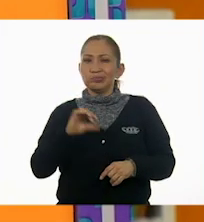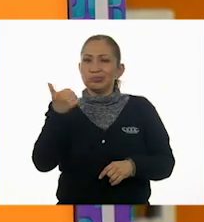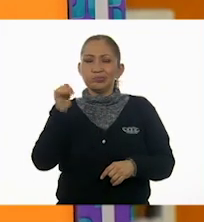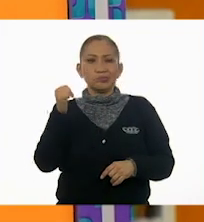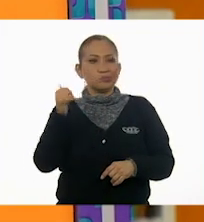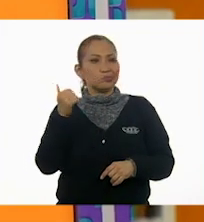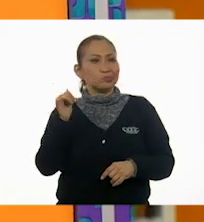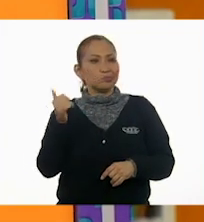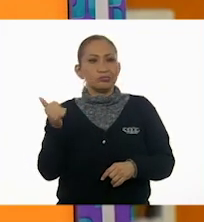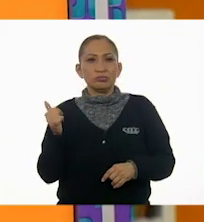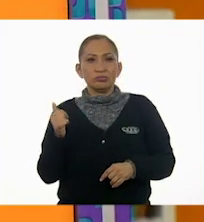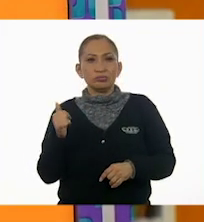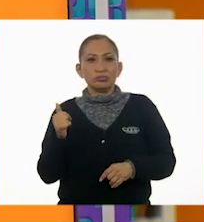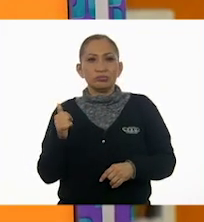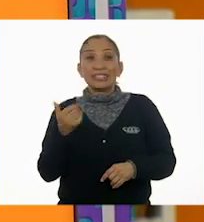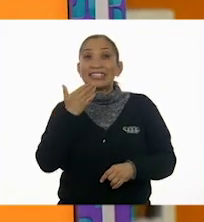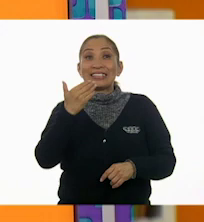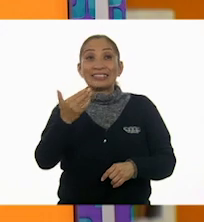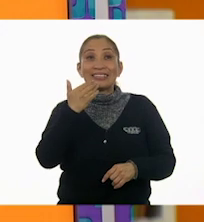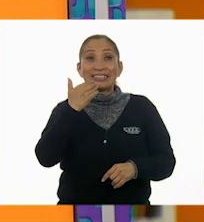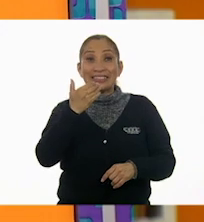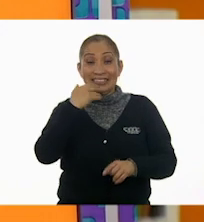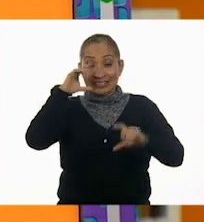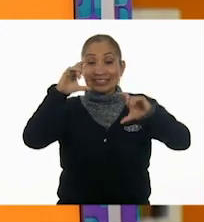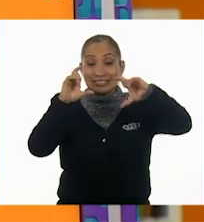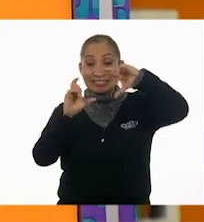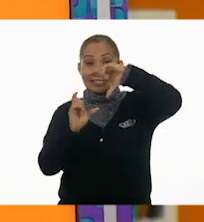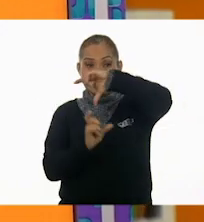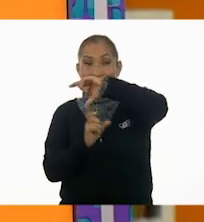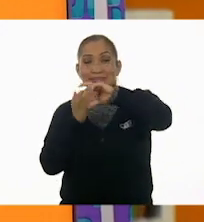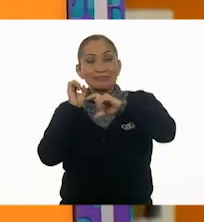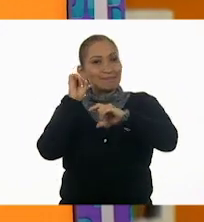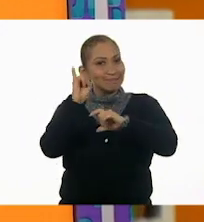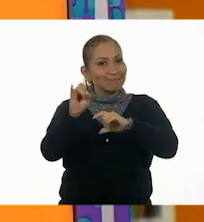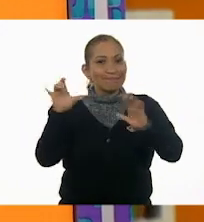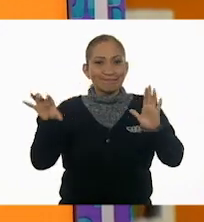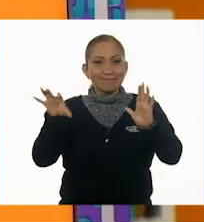¿Otro más? ¿Así? ¡Sí! ¡Ay, sí!